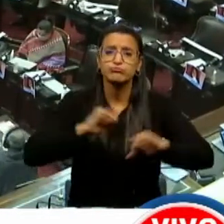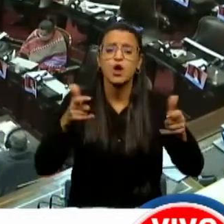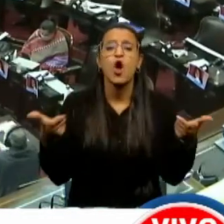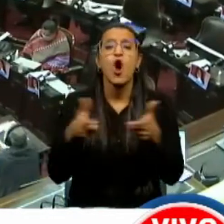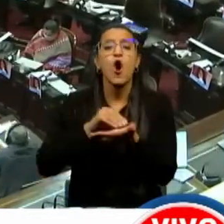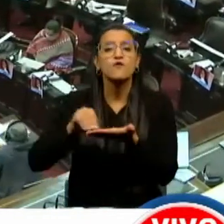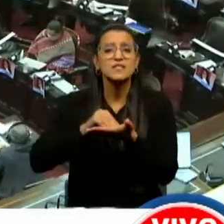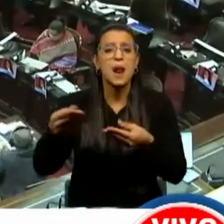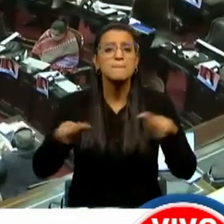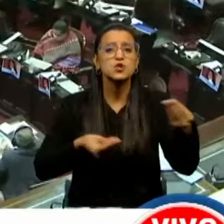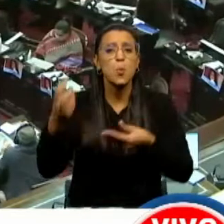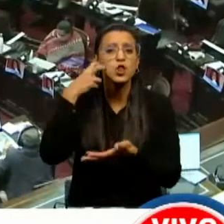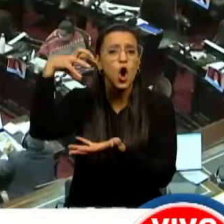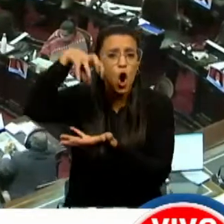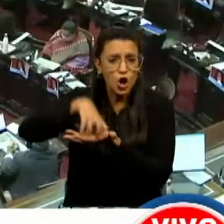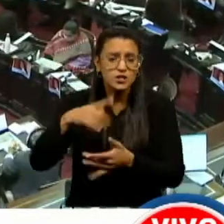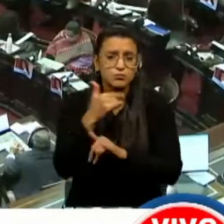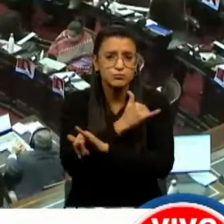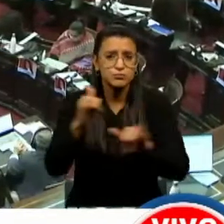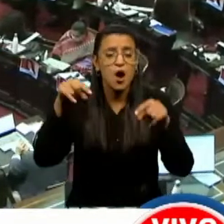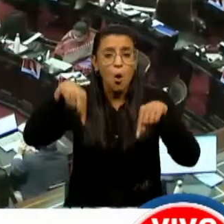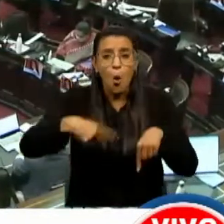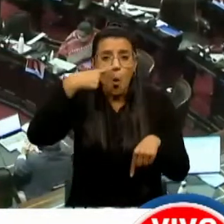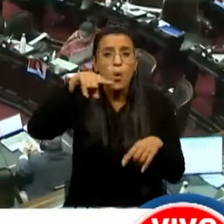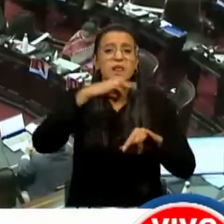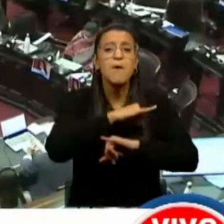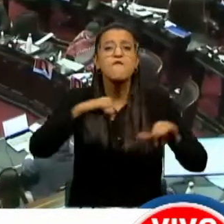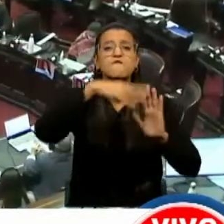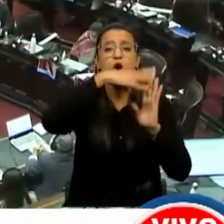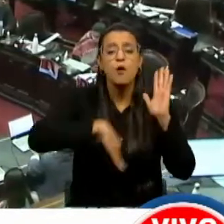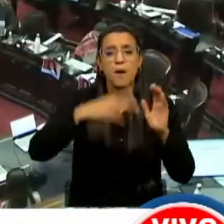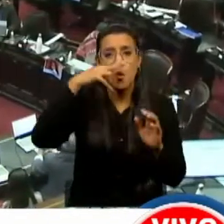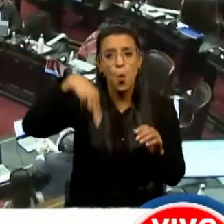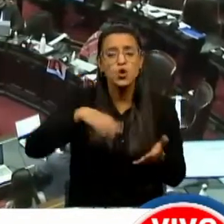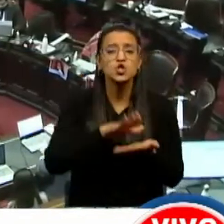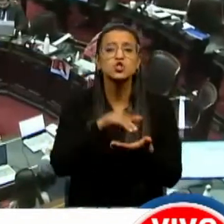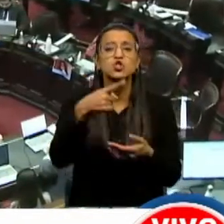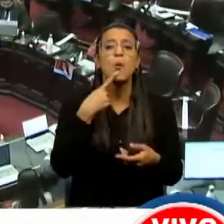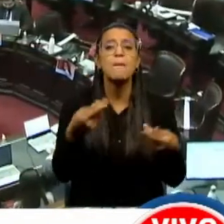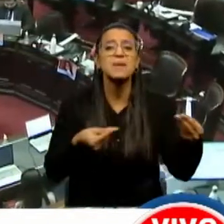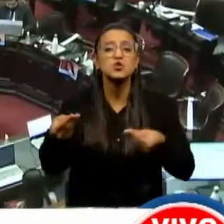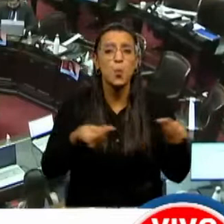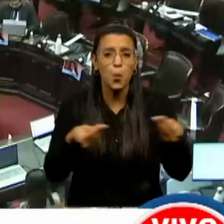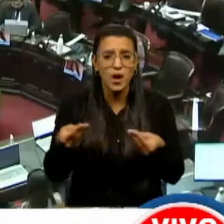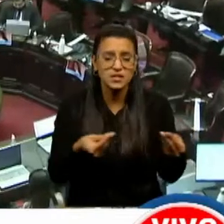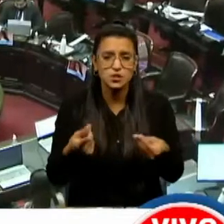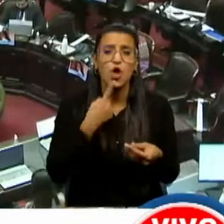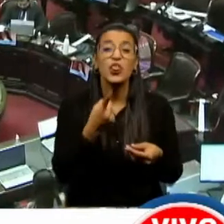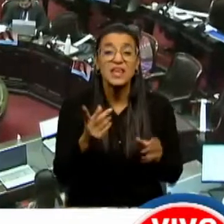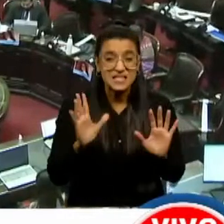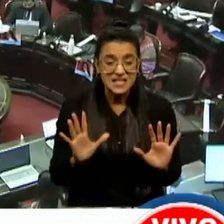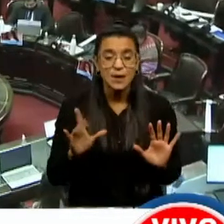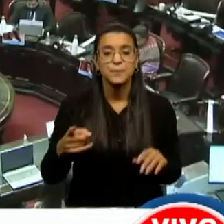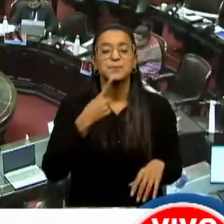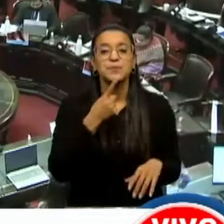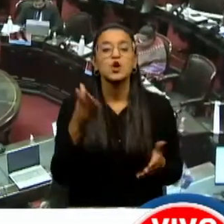de Presupuesto del Congreso ahora en el último informe que hizo en junio sobre la ejecución presupuestaria, donde dice,